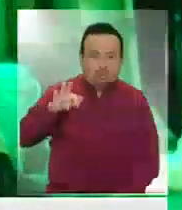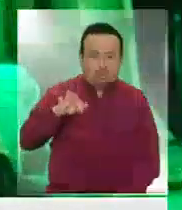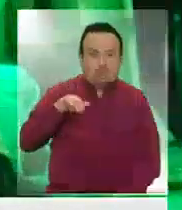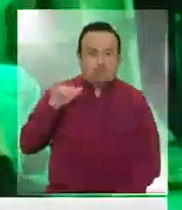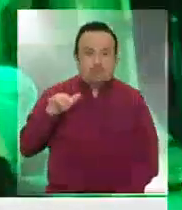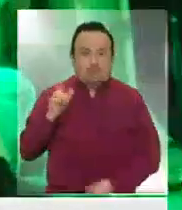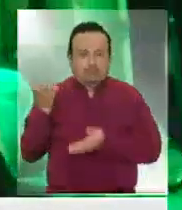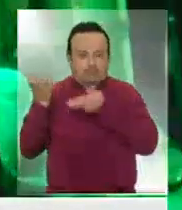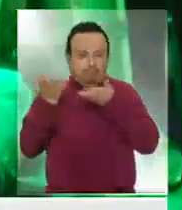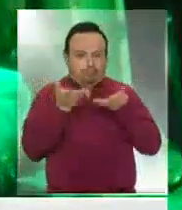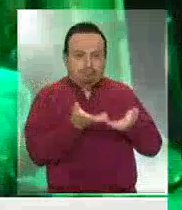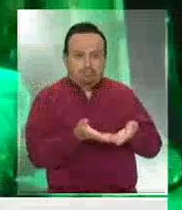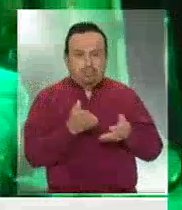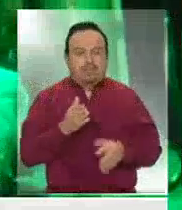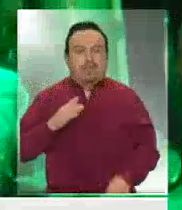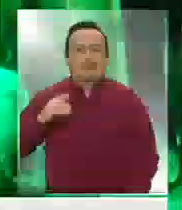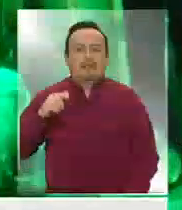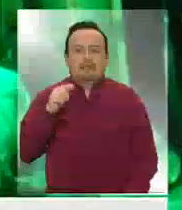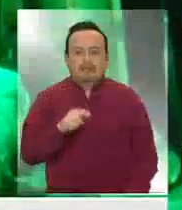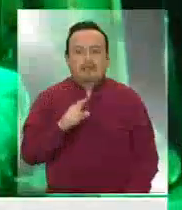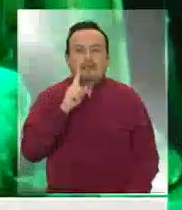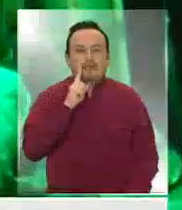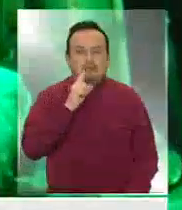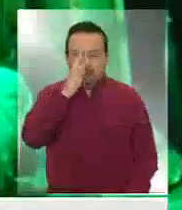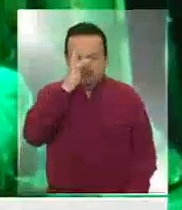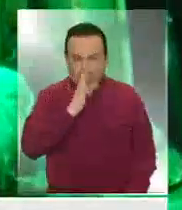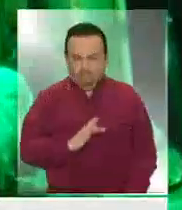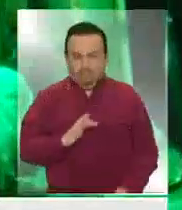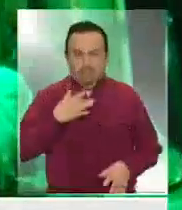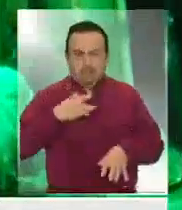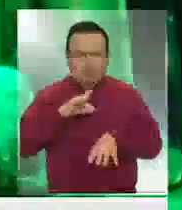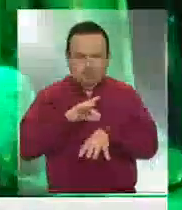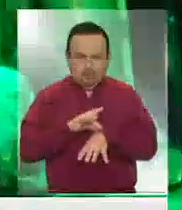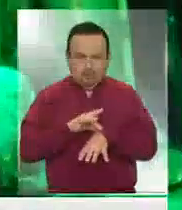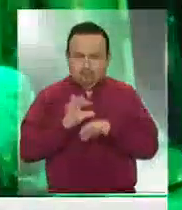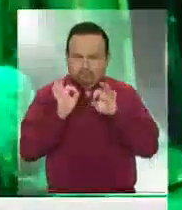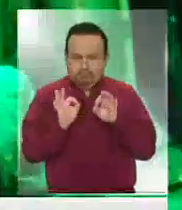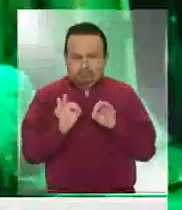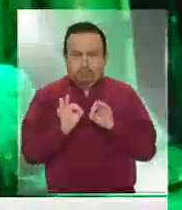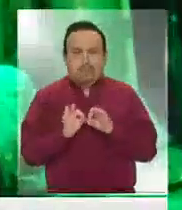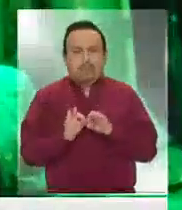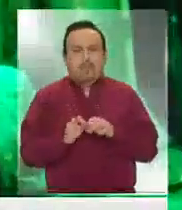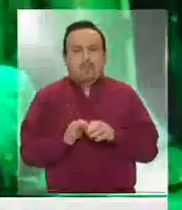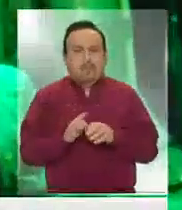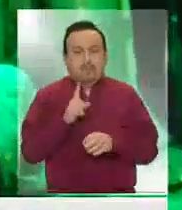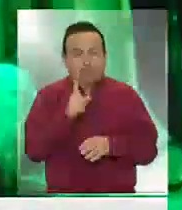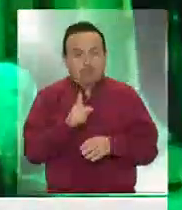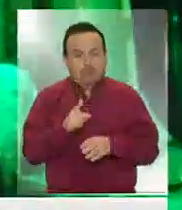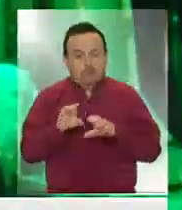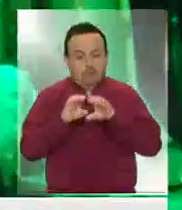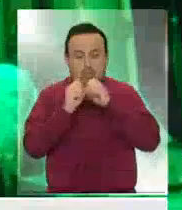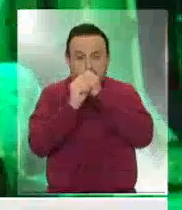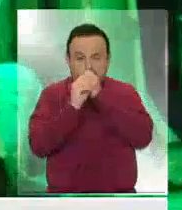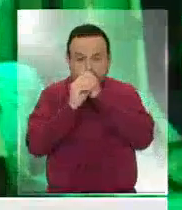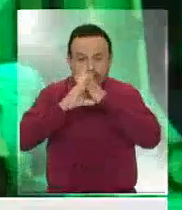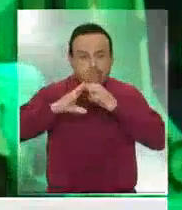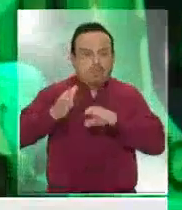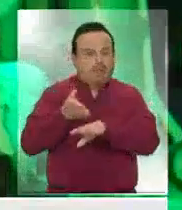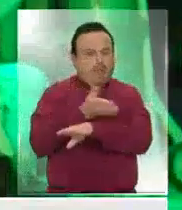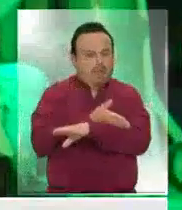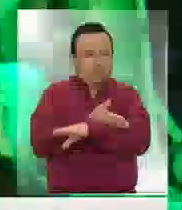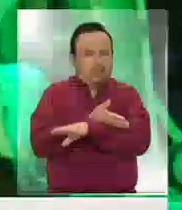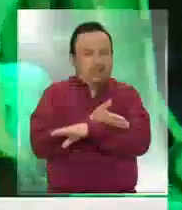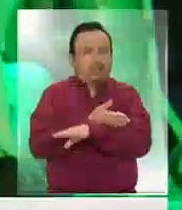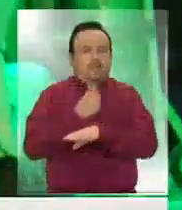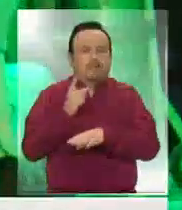estos aerotraslados, tiene una tripulación médica asociada. Estas cápsulas fueron adquiridas hace algunos años ya durante